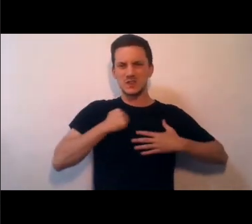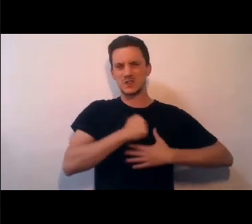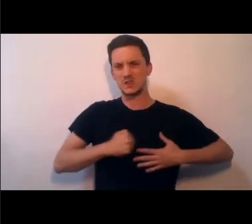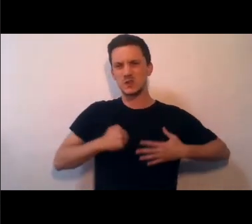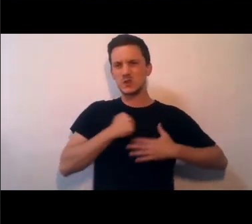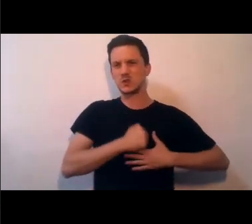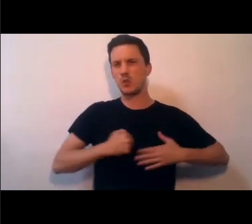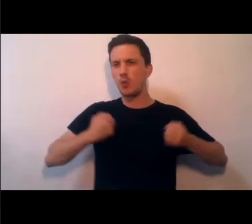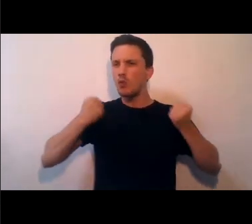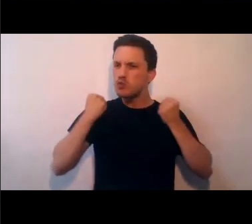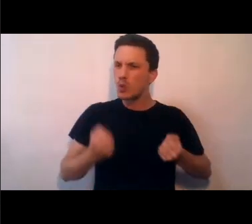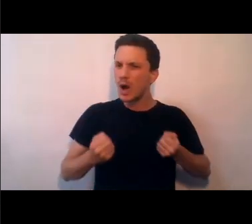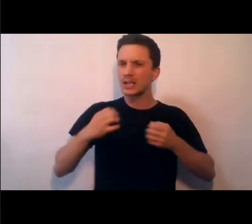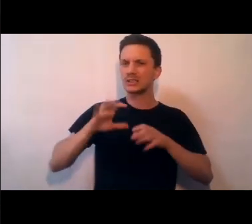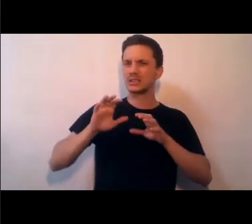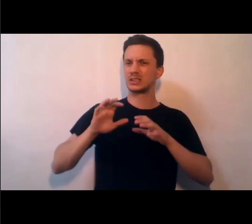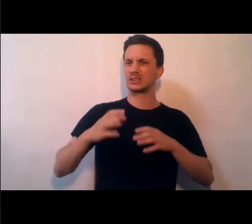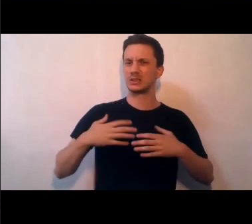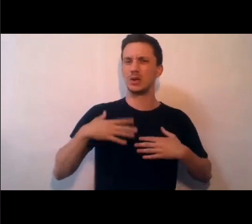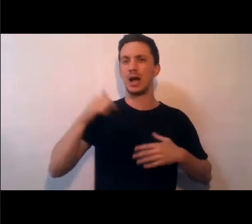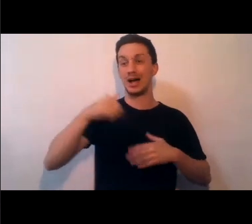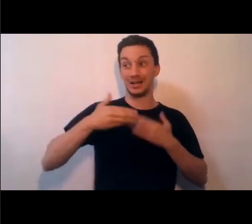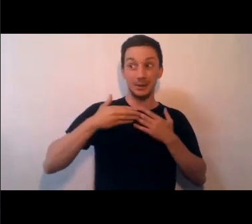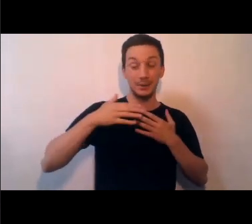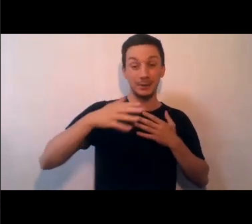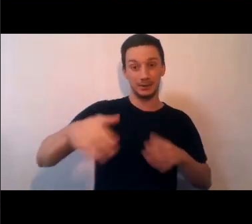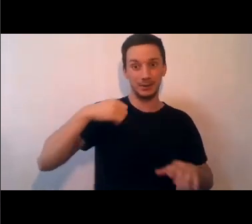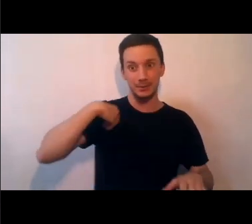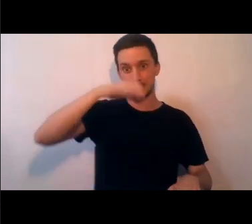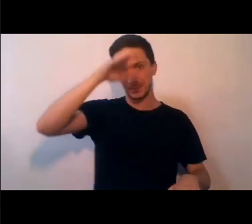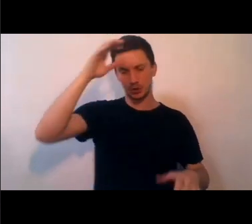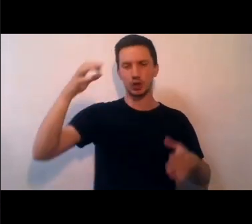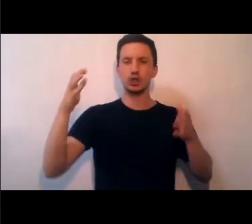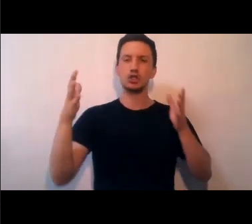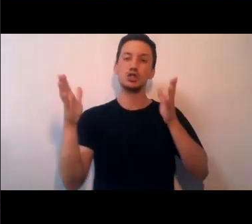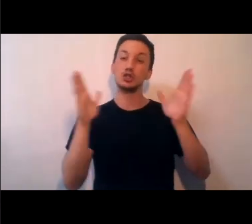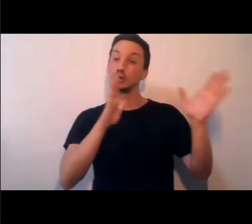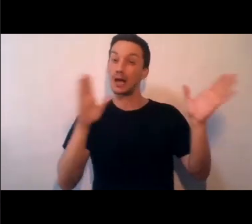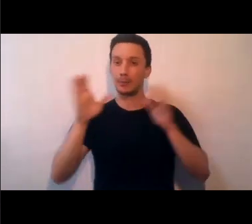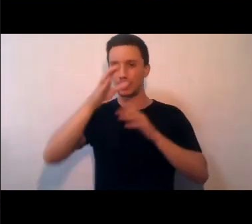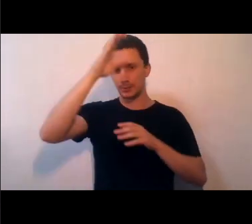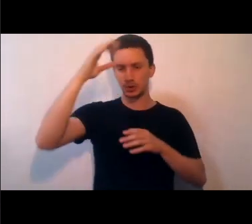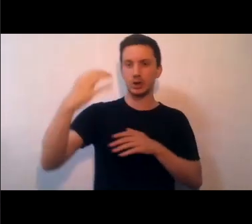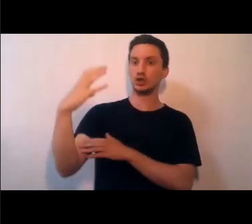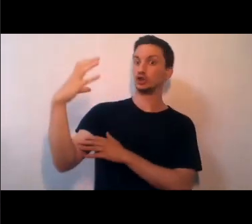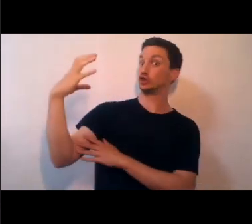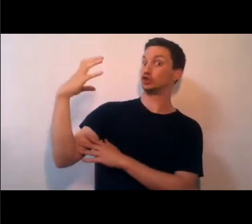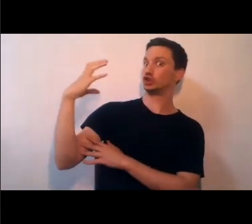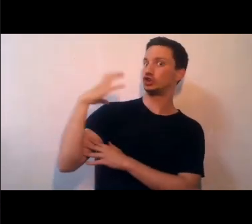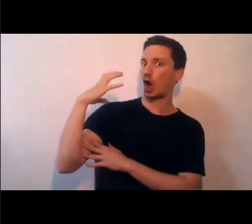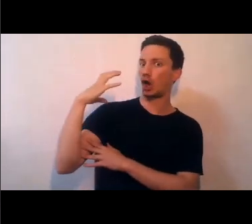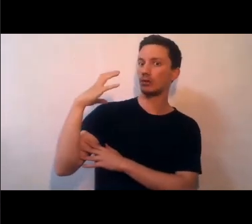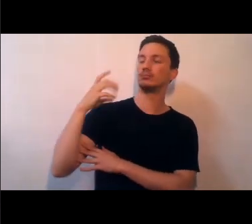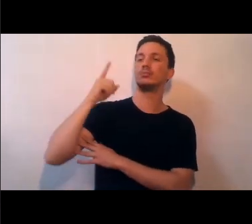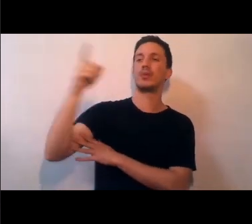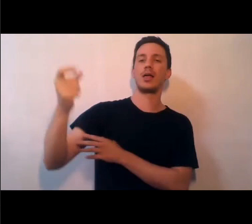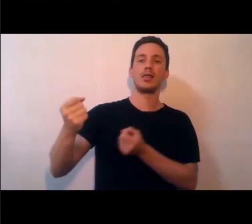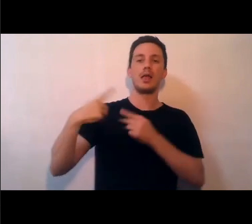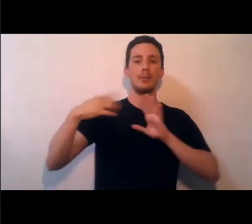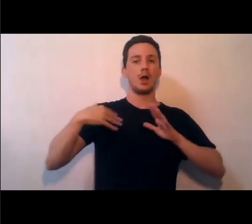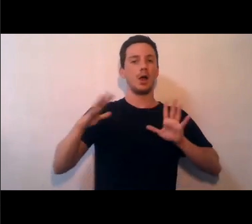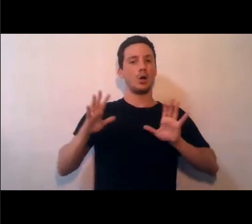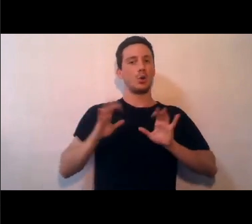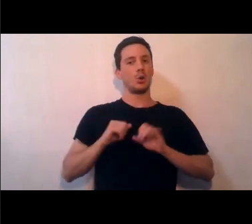veis cosas que mejoran. Ahora viene el verano, los atópicos todos mejoran en verano porque el sol es un gran antiinflamatorio, pero en